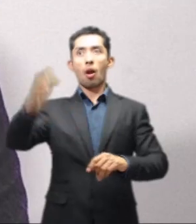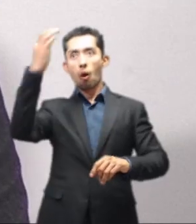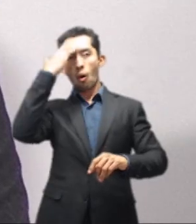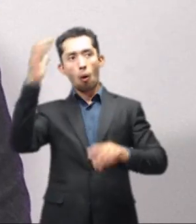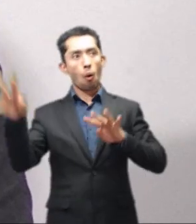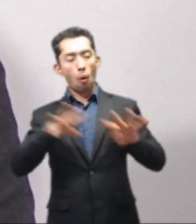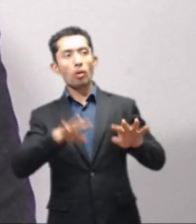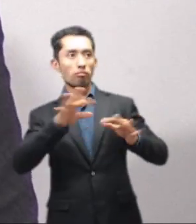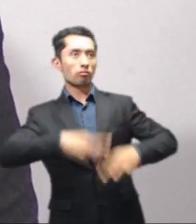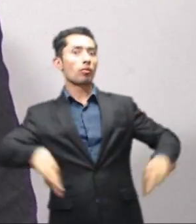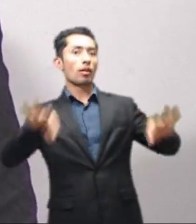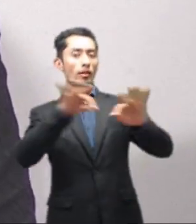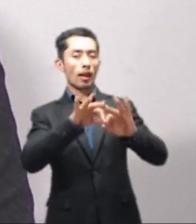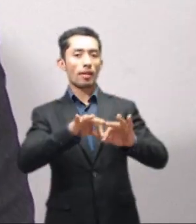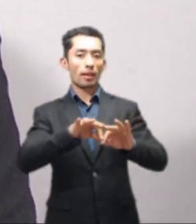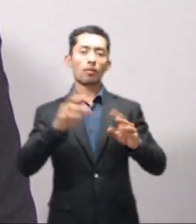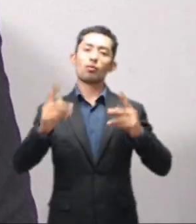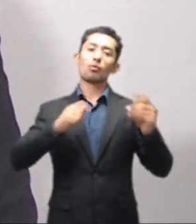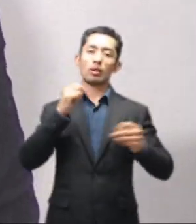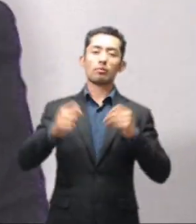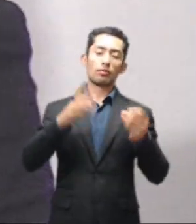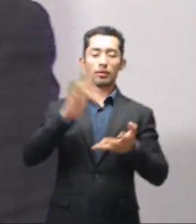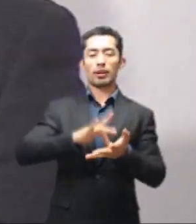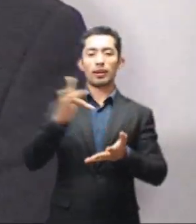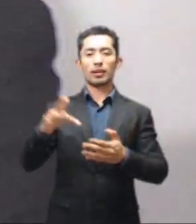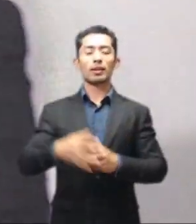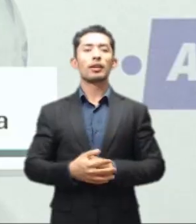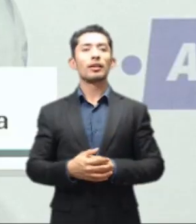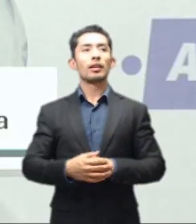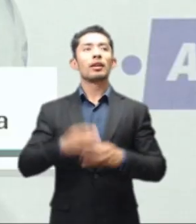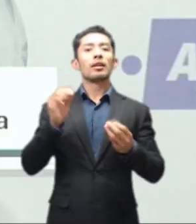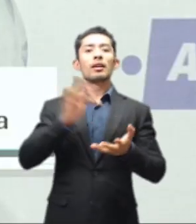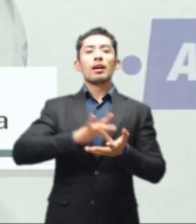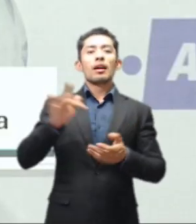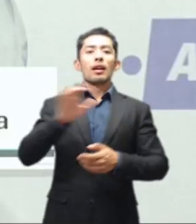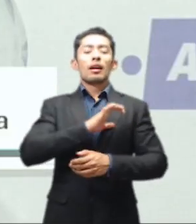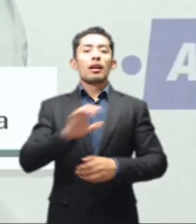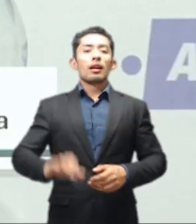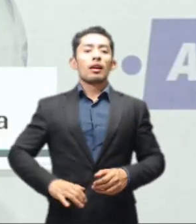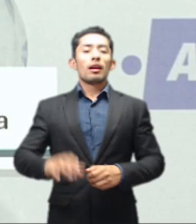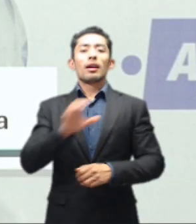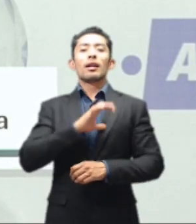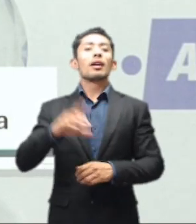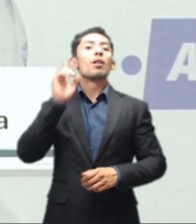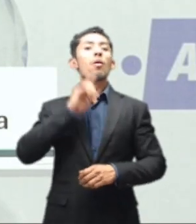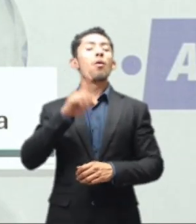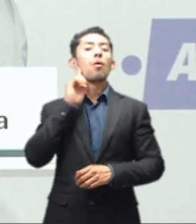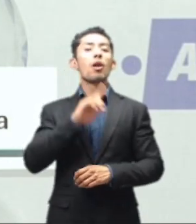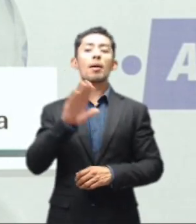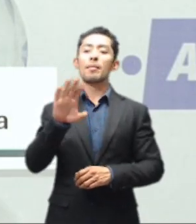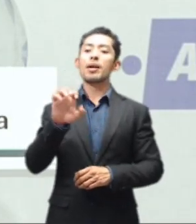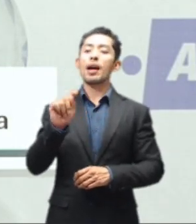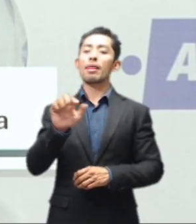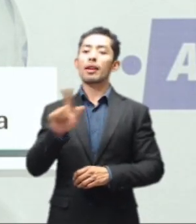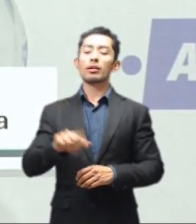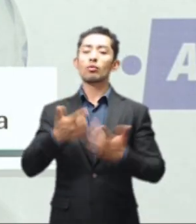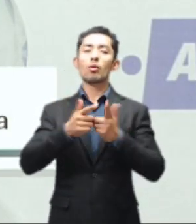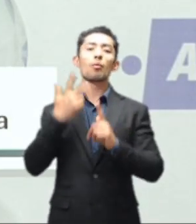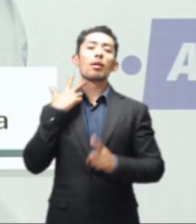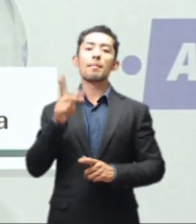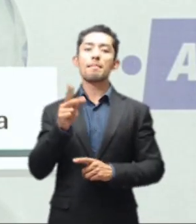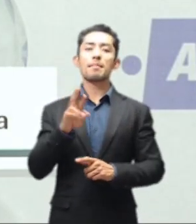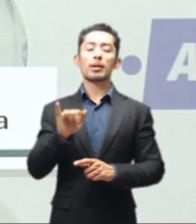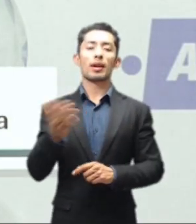como una parte importante del turismo gracias muchas gracias candidato candidata Beatriz García del partido revolucionario